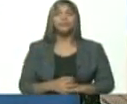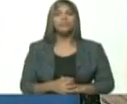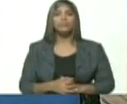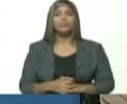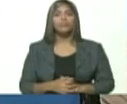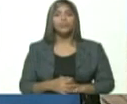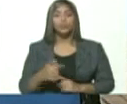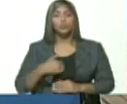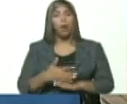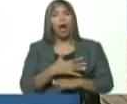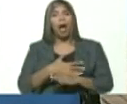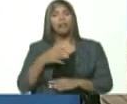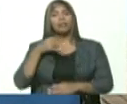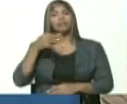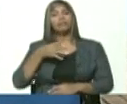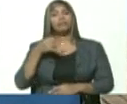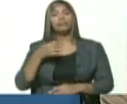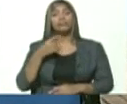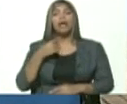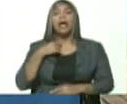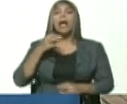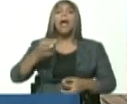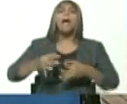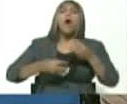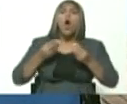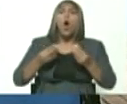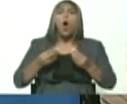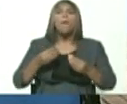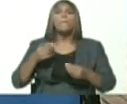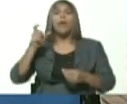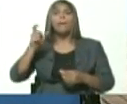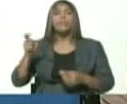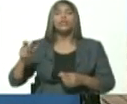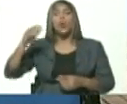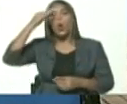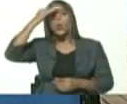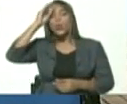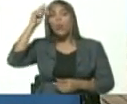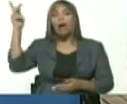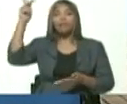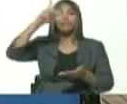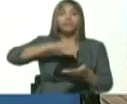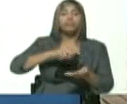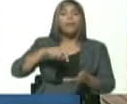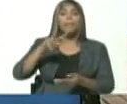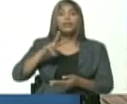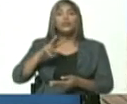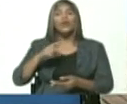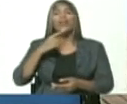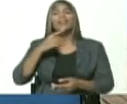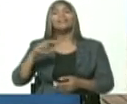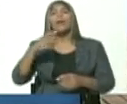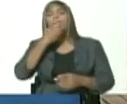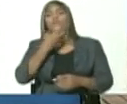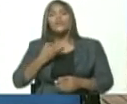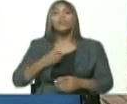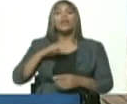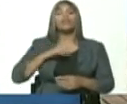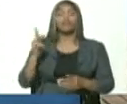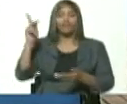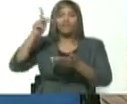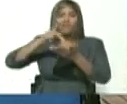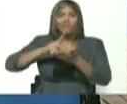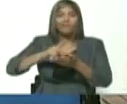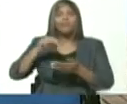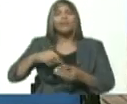yo decía, hablar de los misioneros cubanos en Venezuela es hablar de que Fidel Castro Ruz está presente y vivo